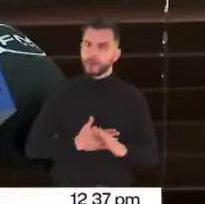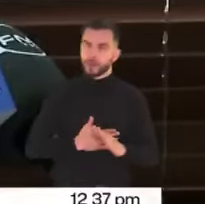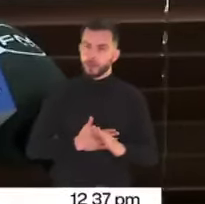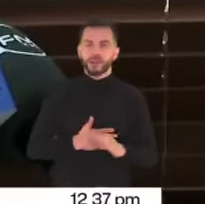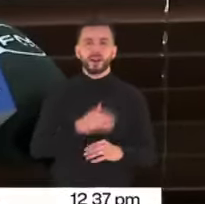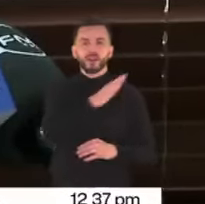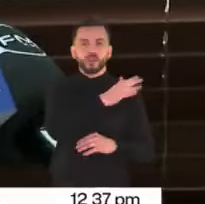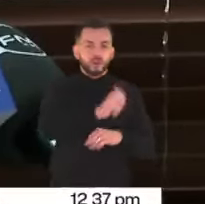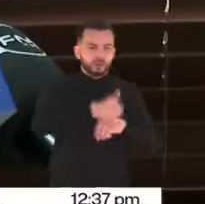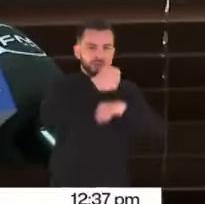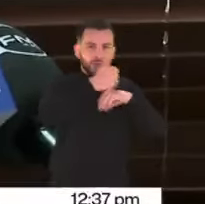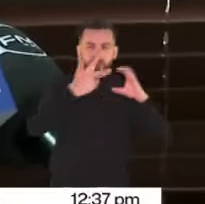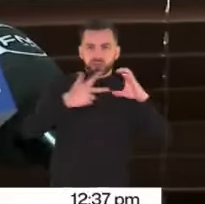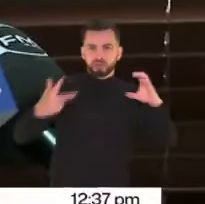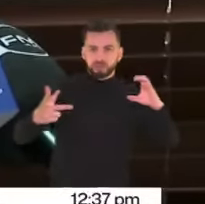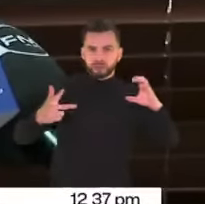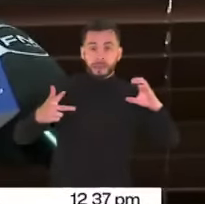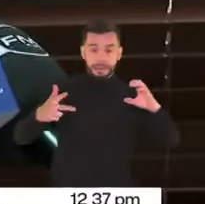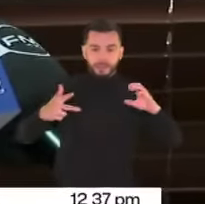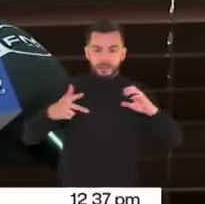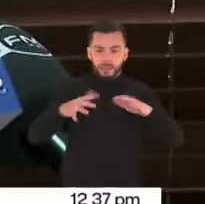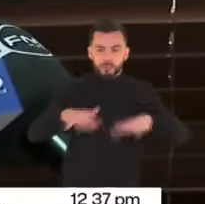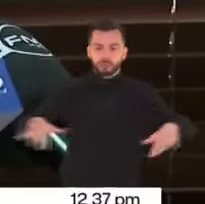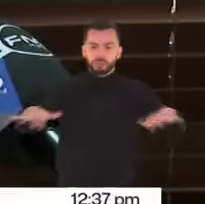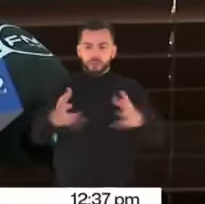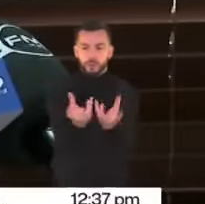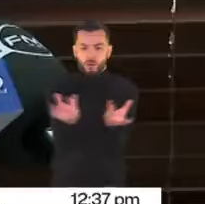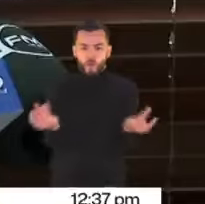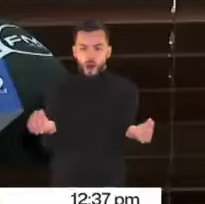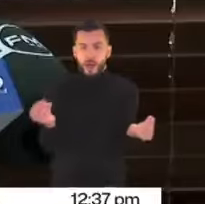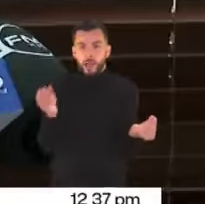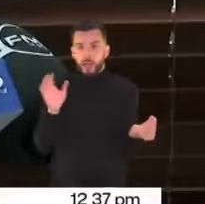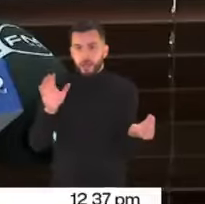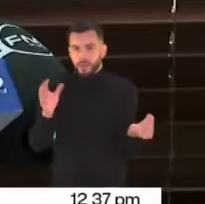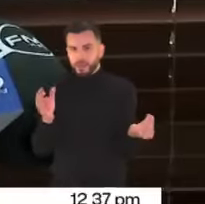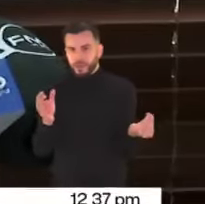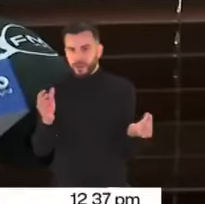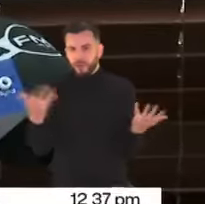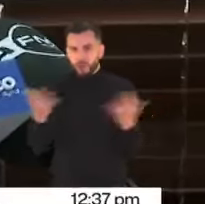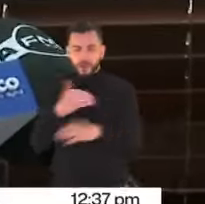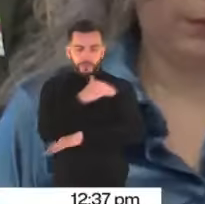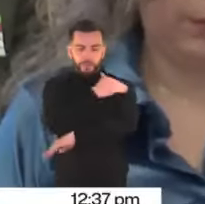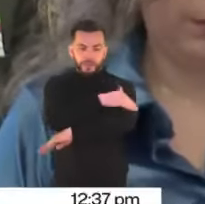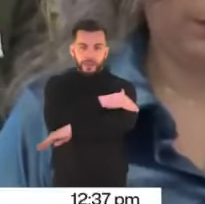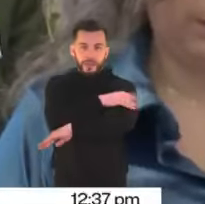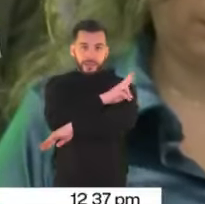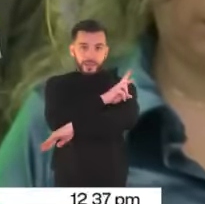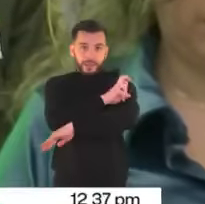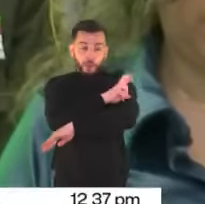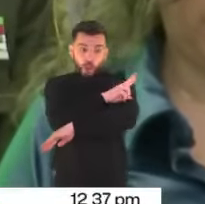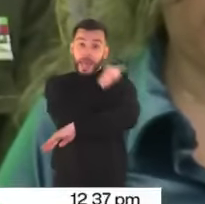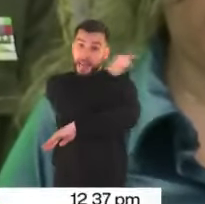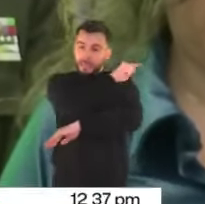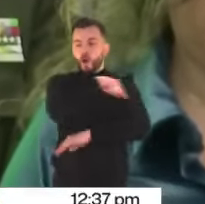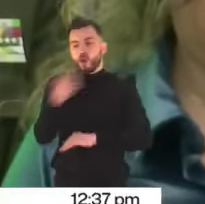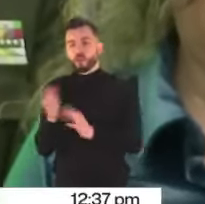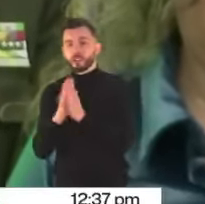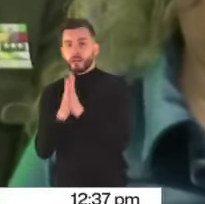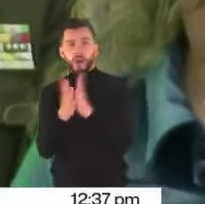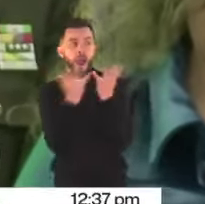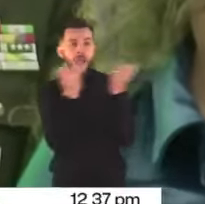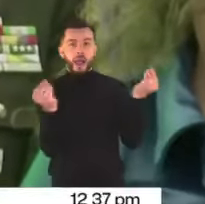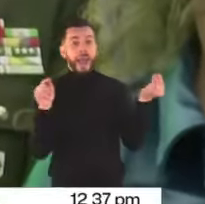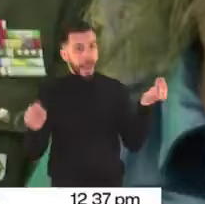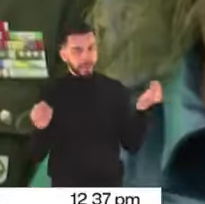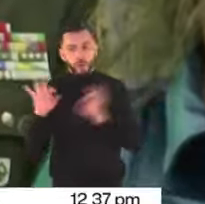Corte Suprema de Justicia en sus salas de instrucción y juzgamiento ubicada en la calle 72. Esta mañana sostuvo una reunión con el